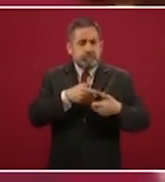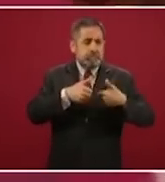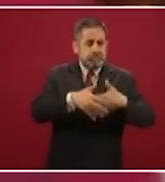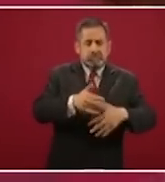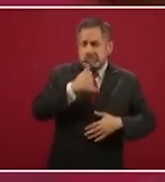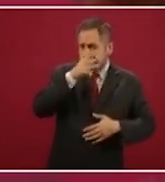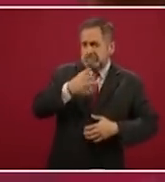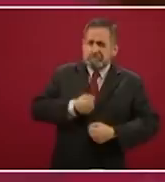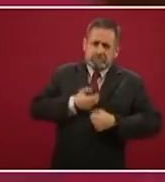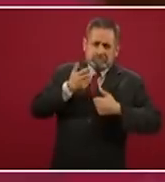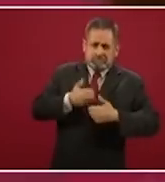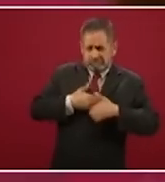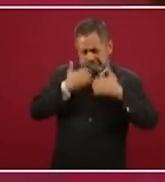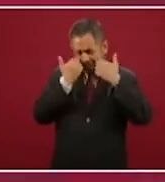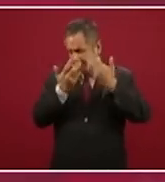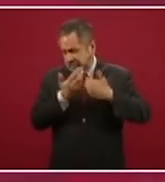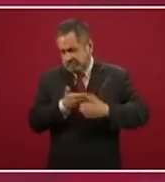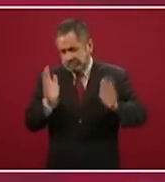Manifestaciones